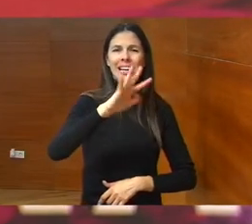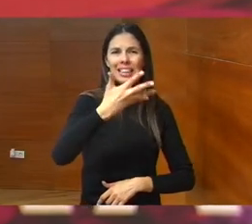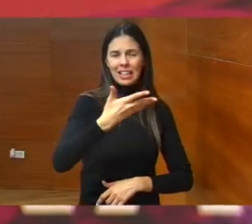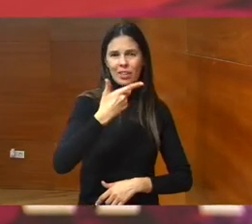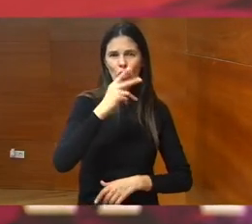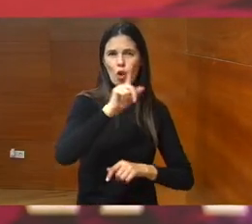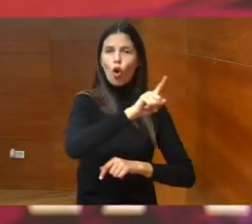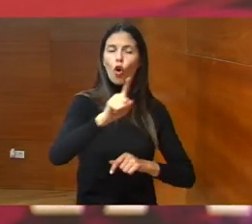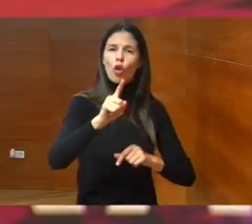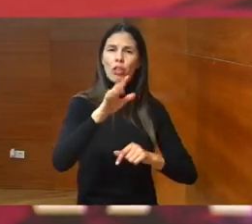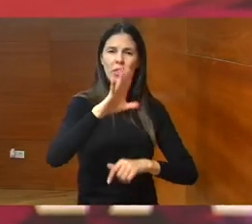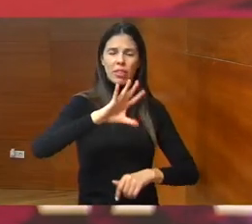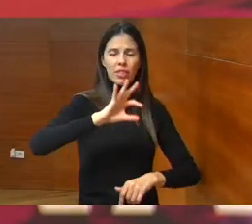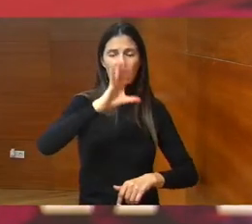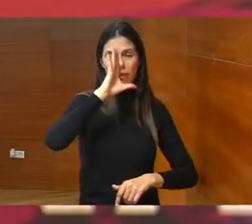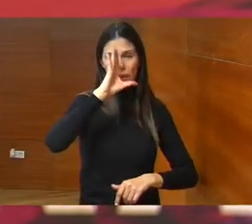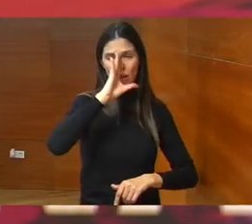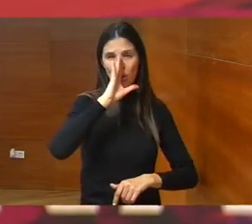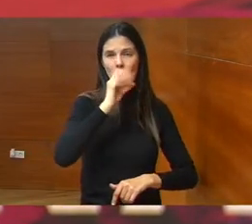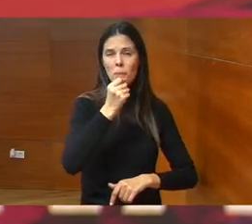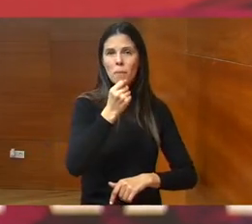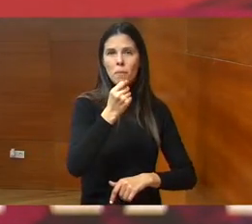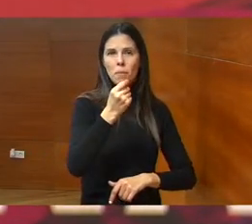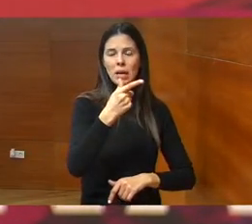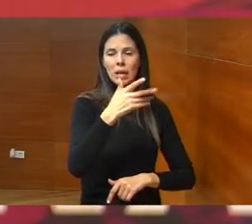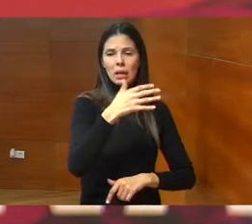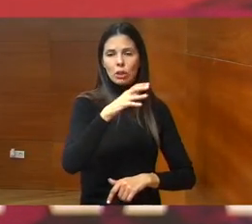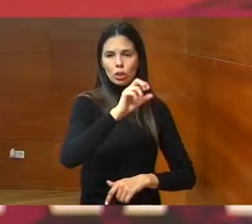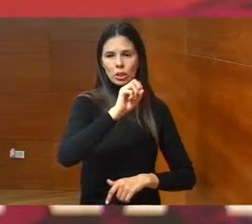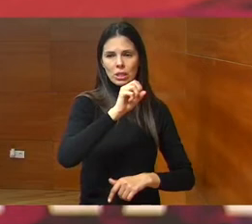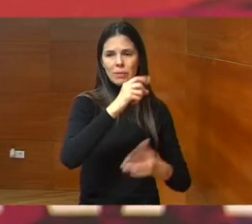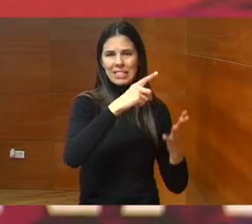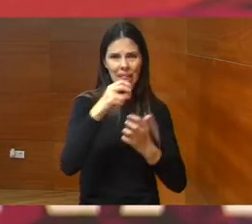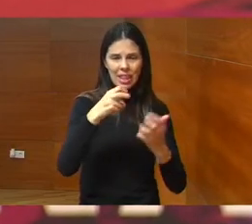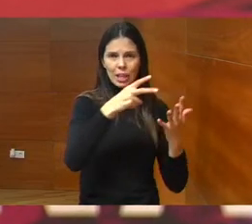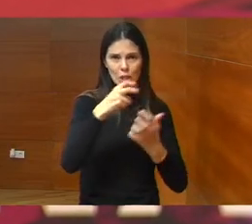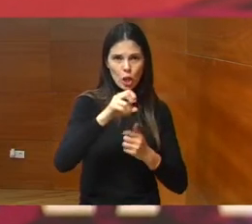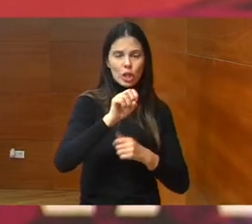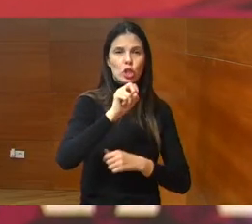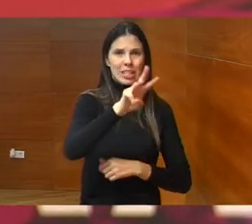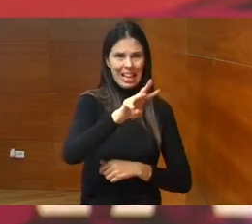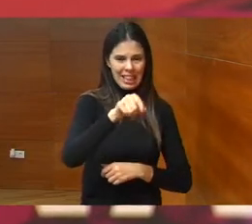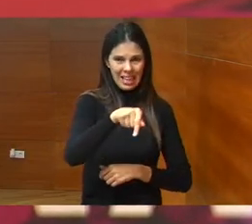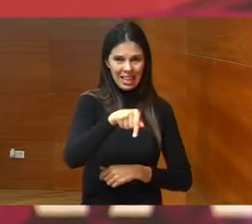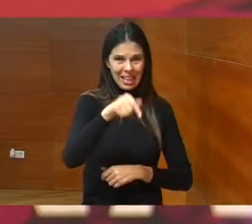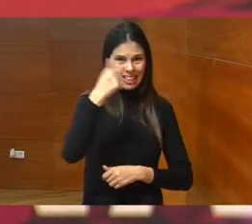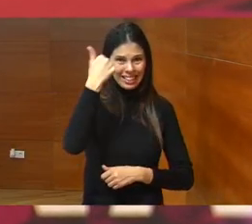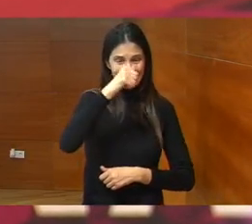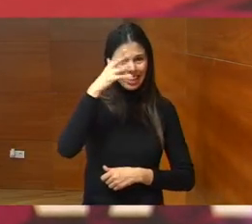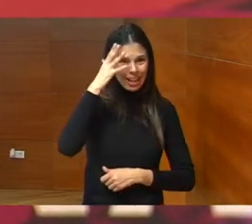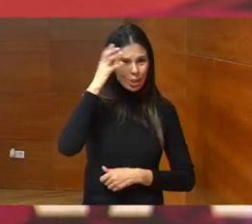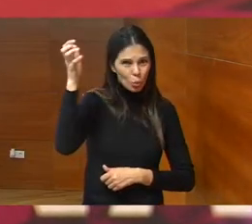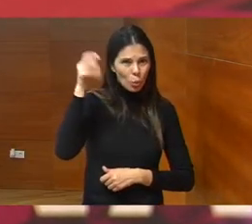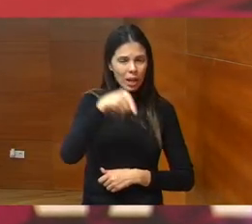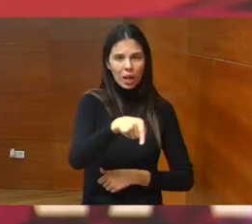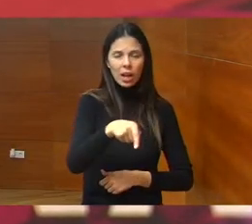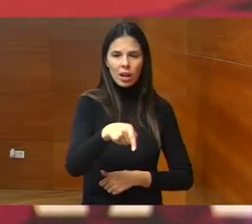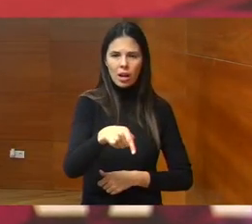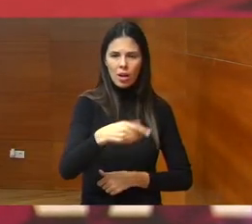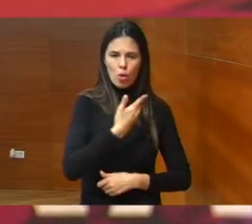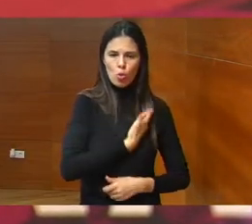de 1713 Baltasar de Patiño Saavedra y moscoso era dono das casas